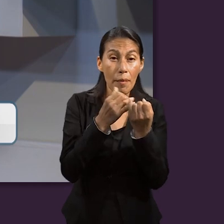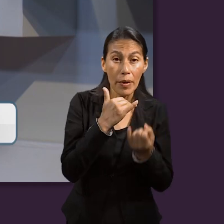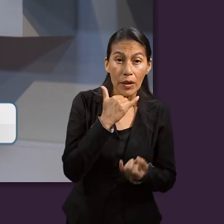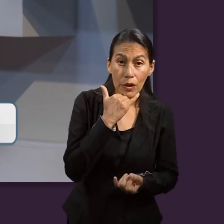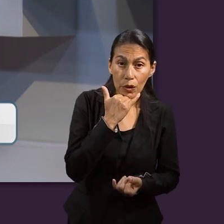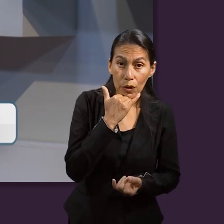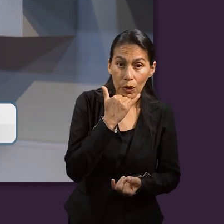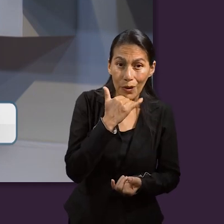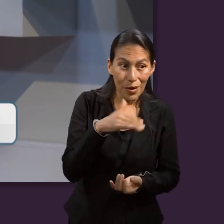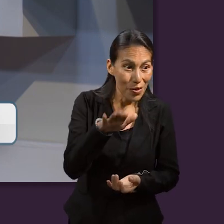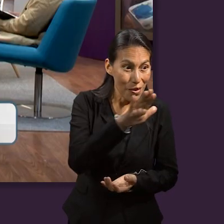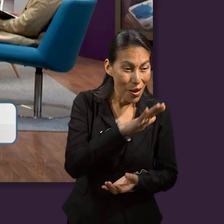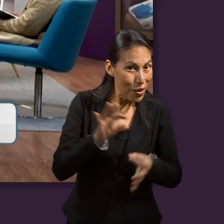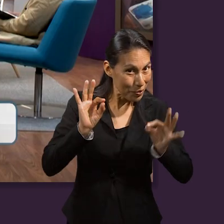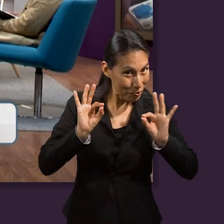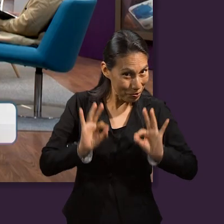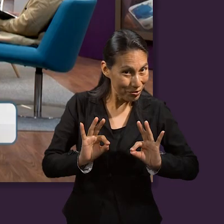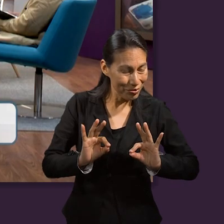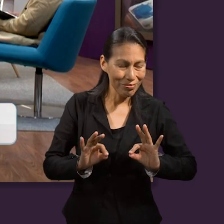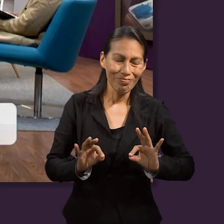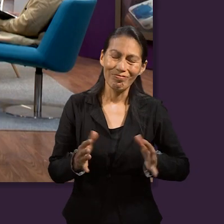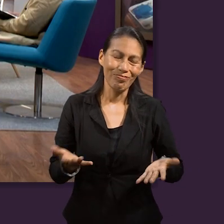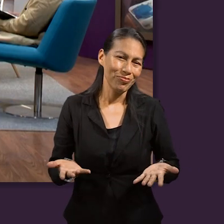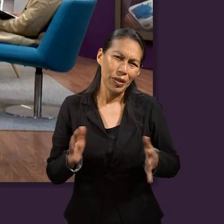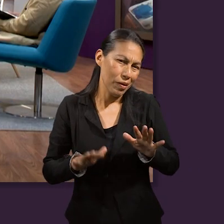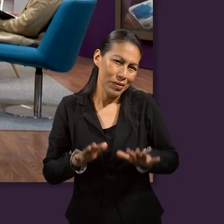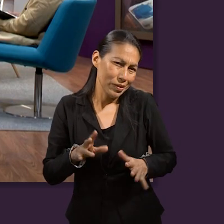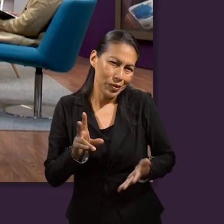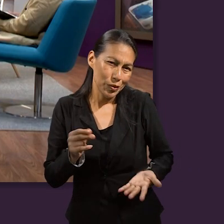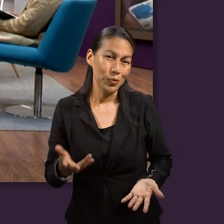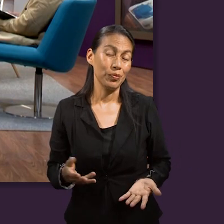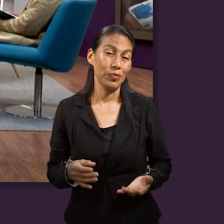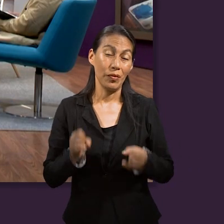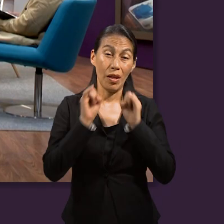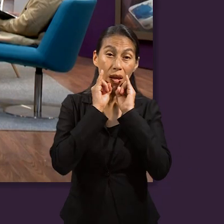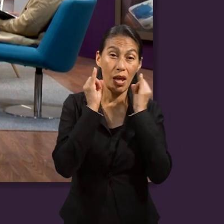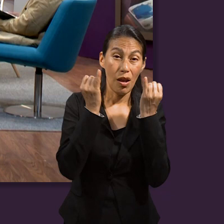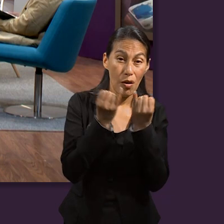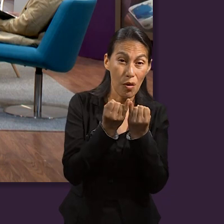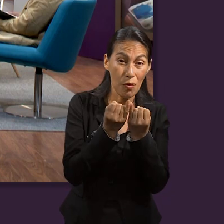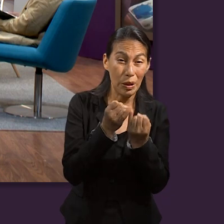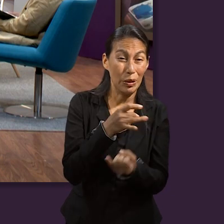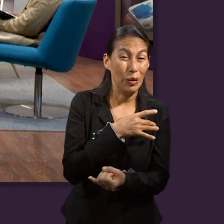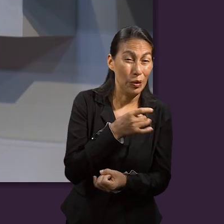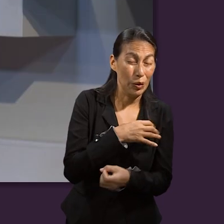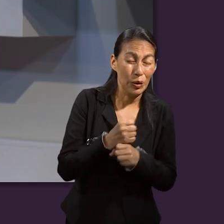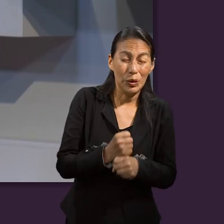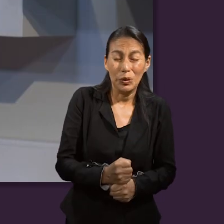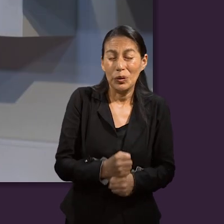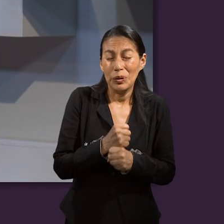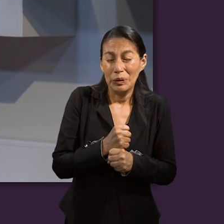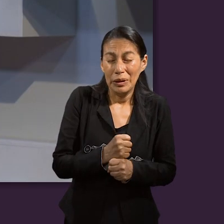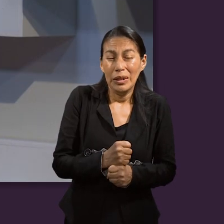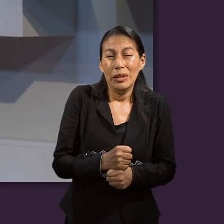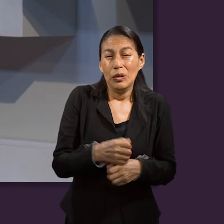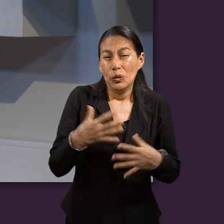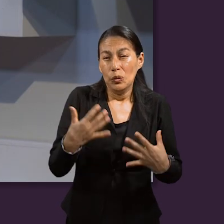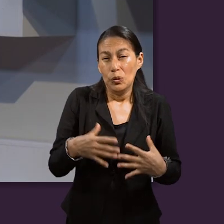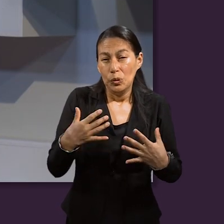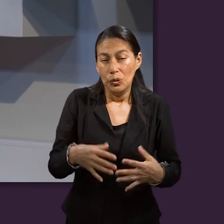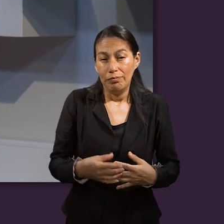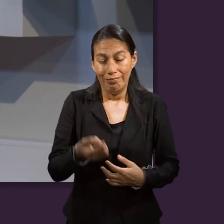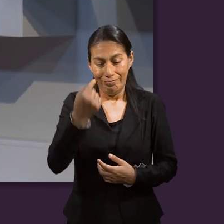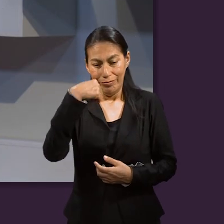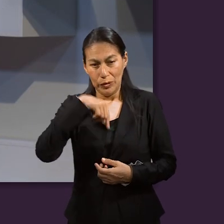todo es color de rosa encontramos que jacob también enfrenta el dolor el dolor que trasciende no